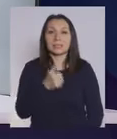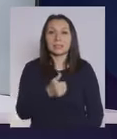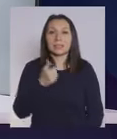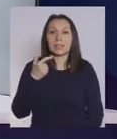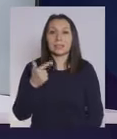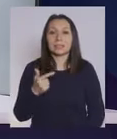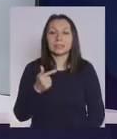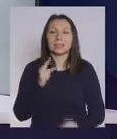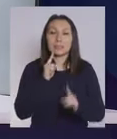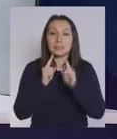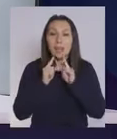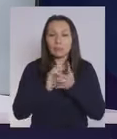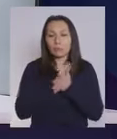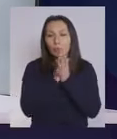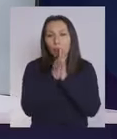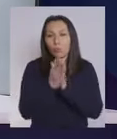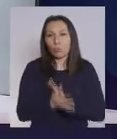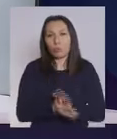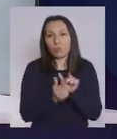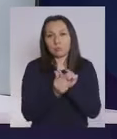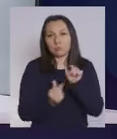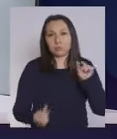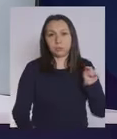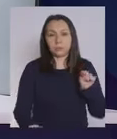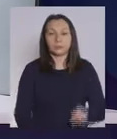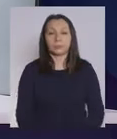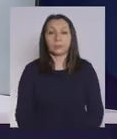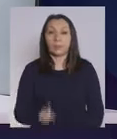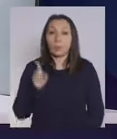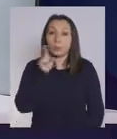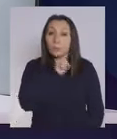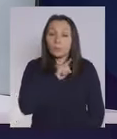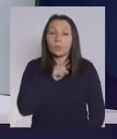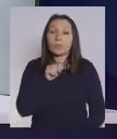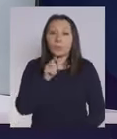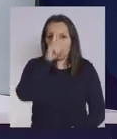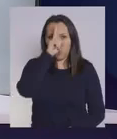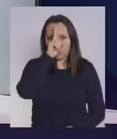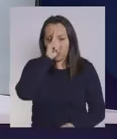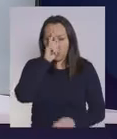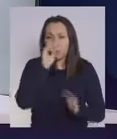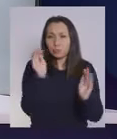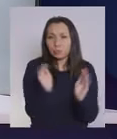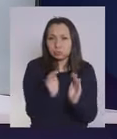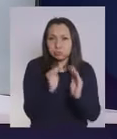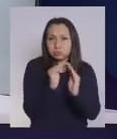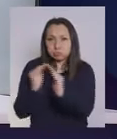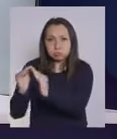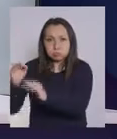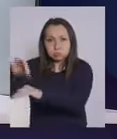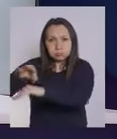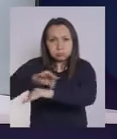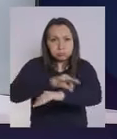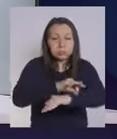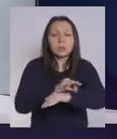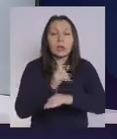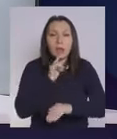1.867.367 en todo nuestro país. Finalmente, en cuanto a las residencias sanitarias, hoy disponemos